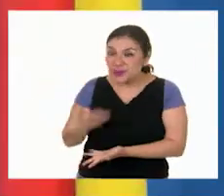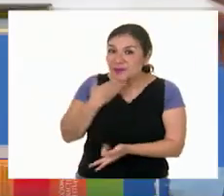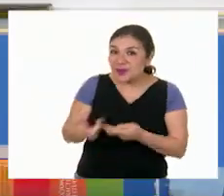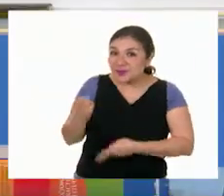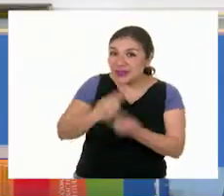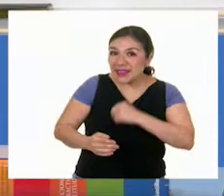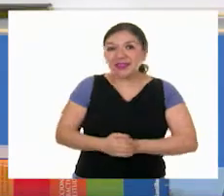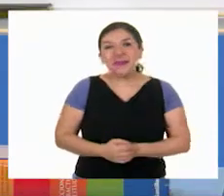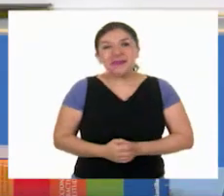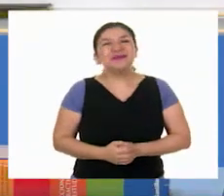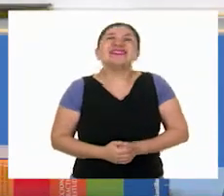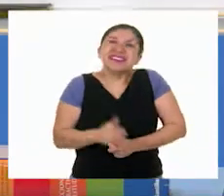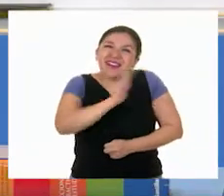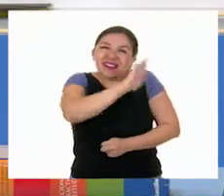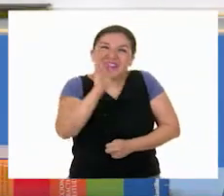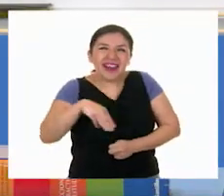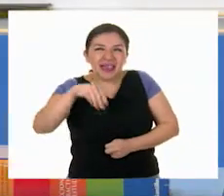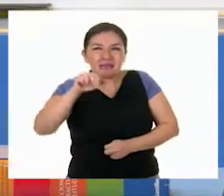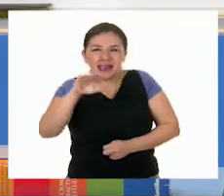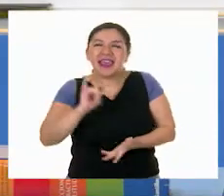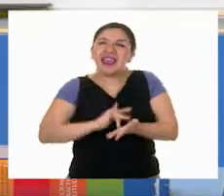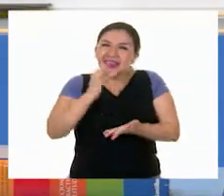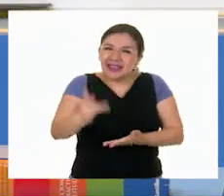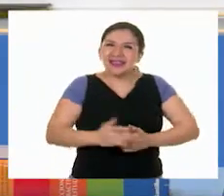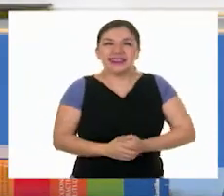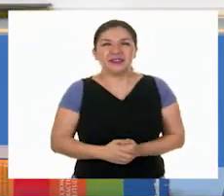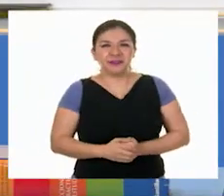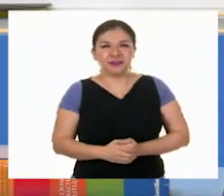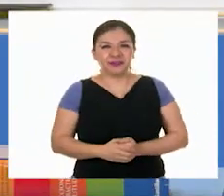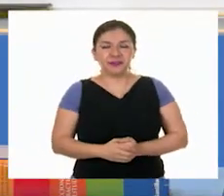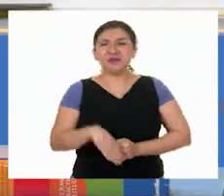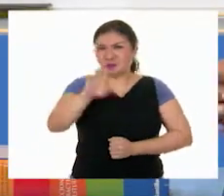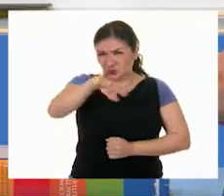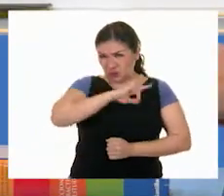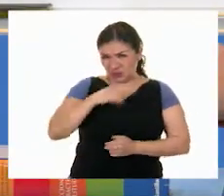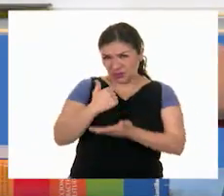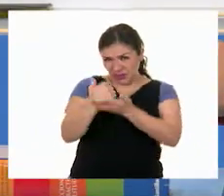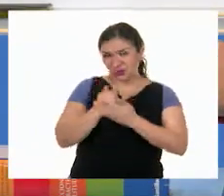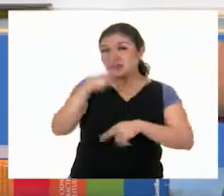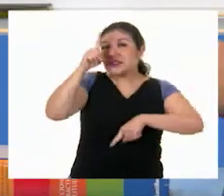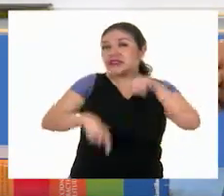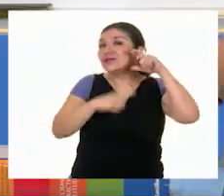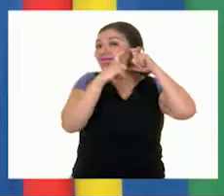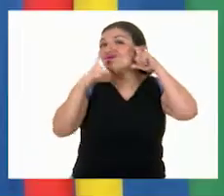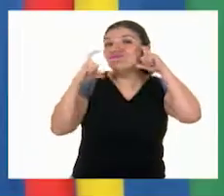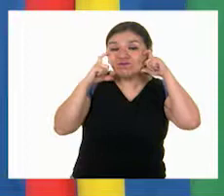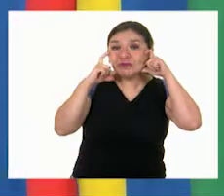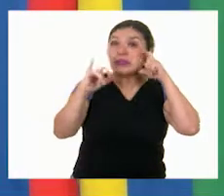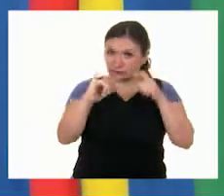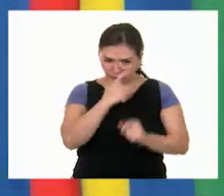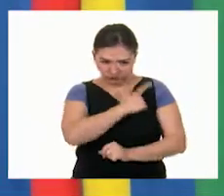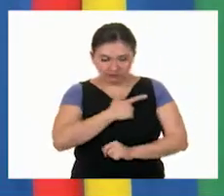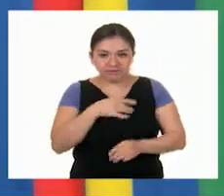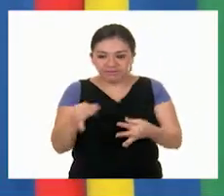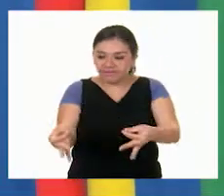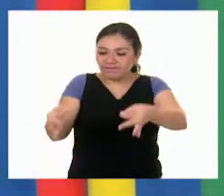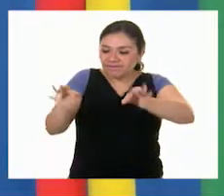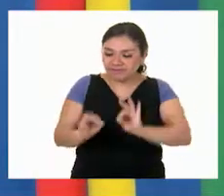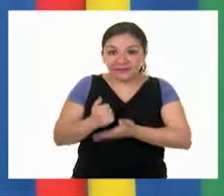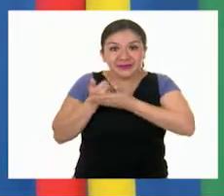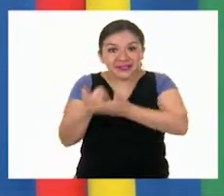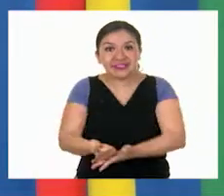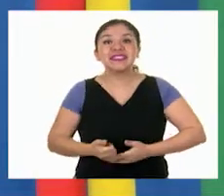bienvenido. Hola, María. Muchas gracias. Oye, ¿me puedes ayudar con mi cubrebocas? Por supuesto, déjame, te